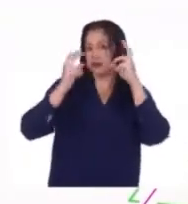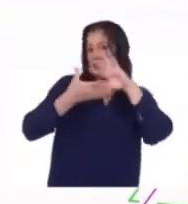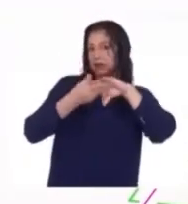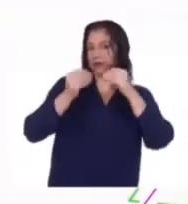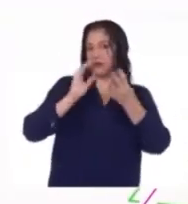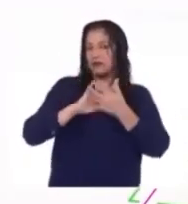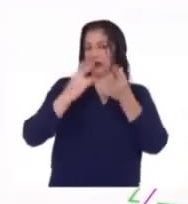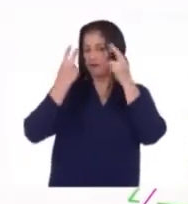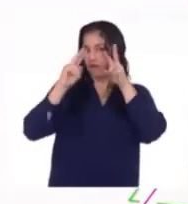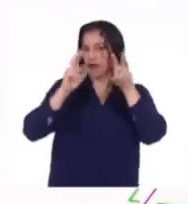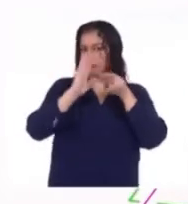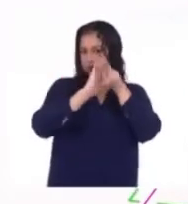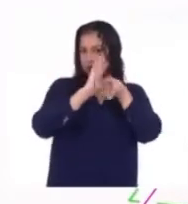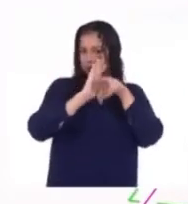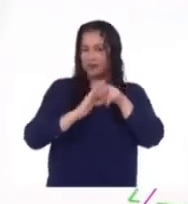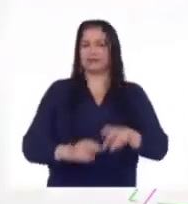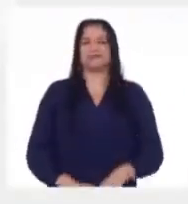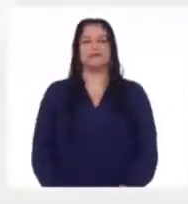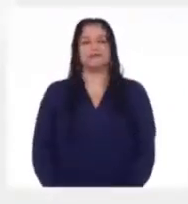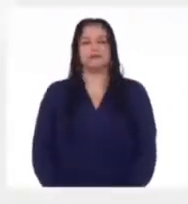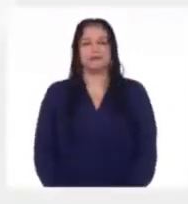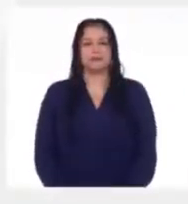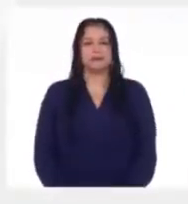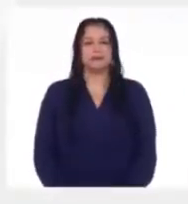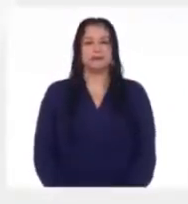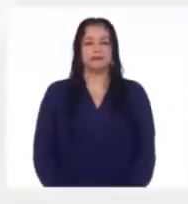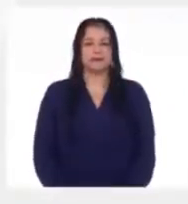historia, veamos el siguiente video.